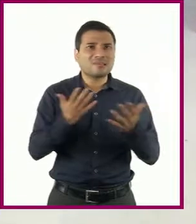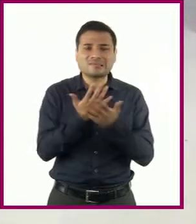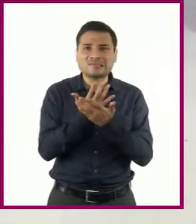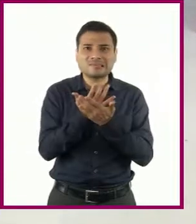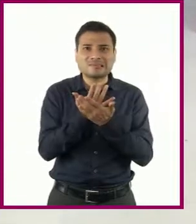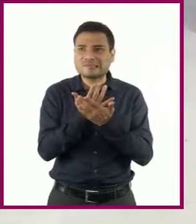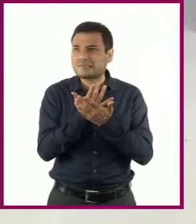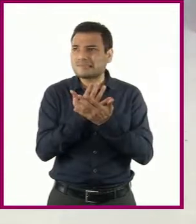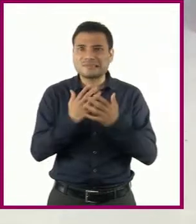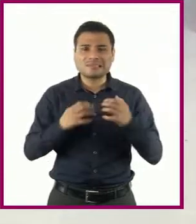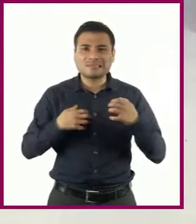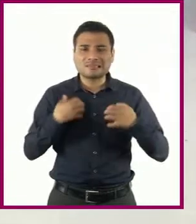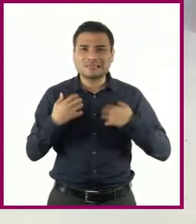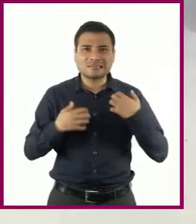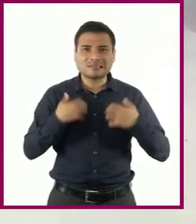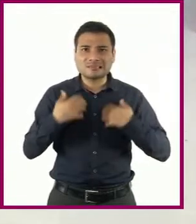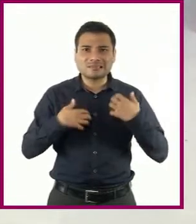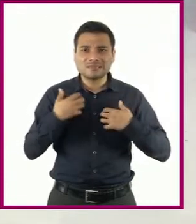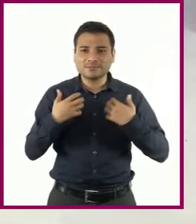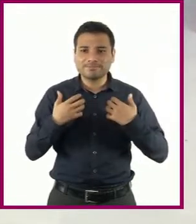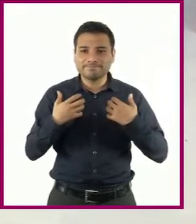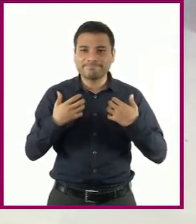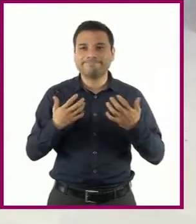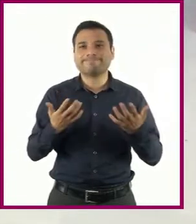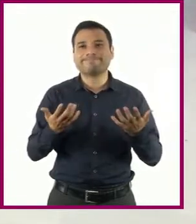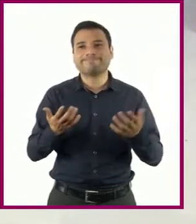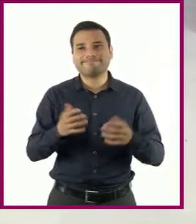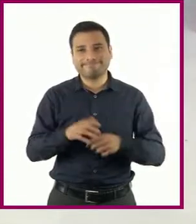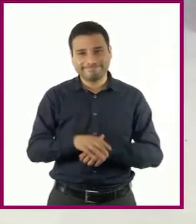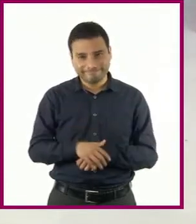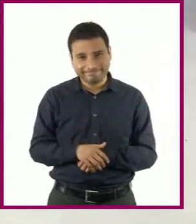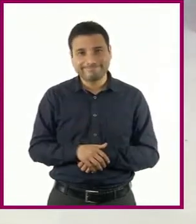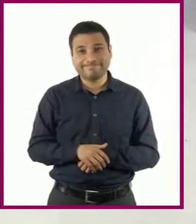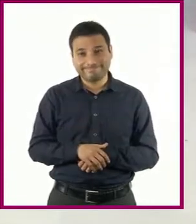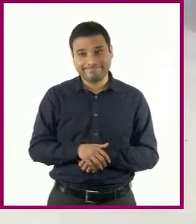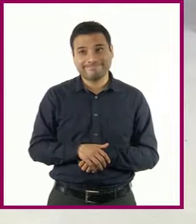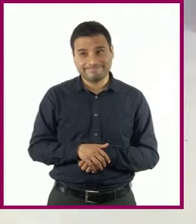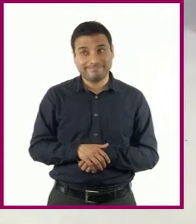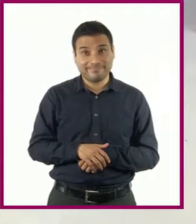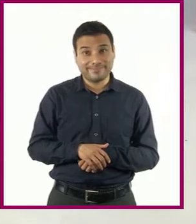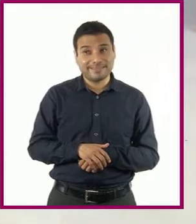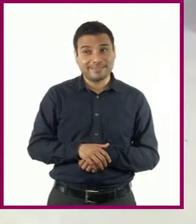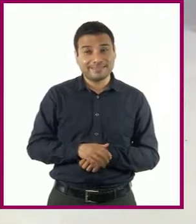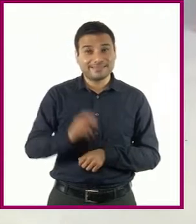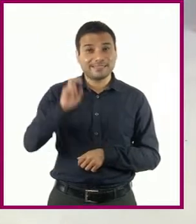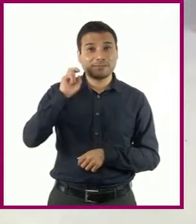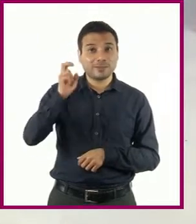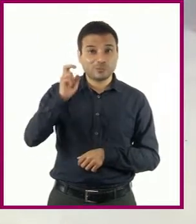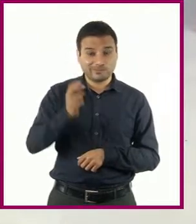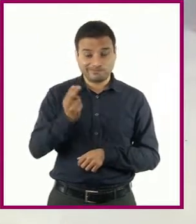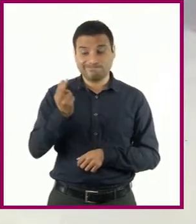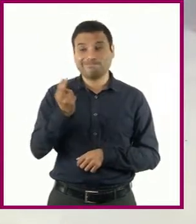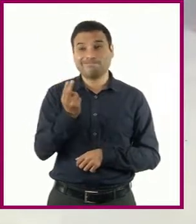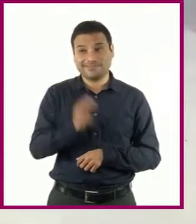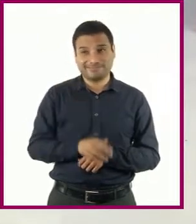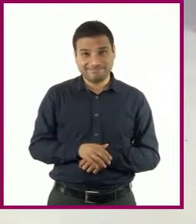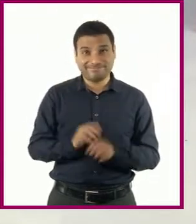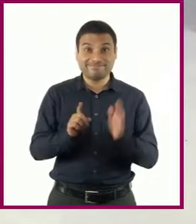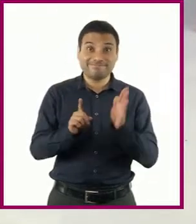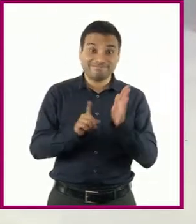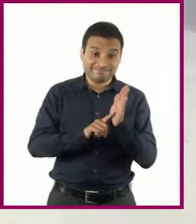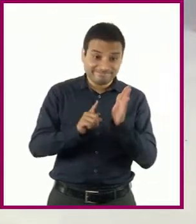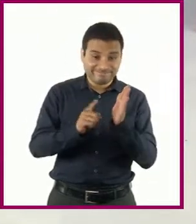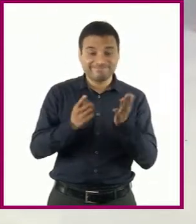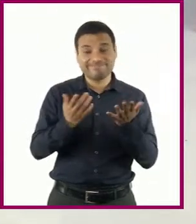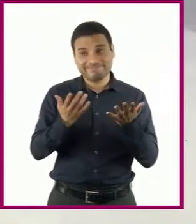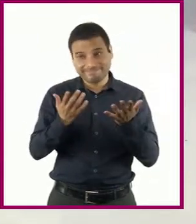cosas suceden. Tienes razón, Nadia. Este tipo de servicios son muy importantes para nosotros los seres humanos. Y cuando llegan a fallar,